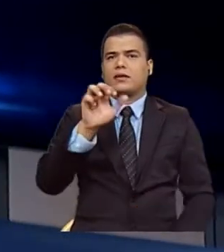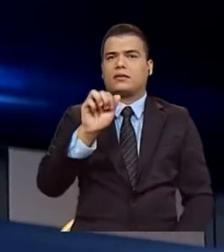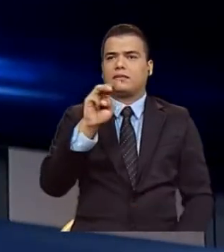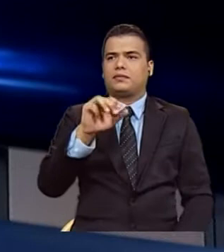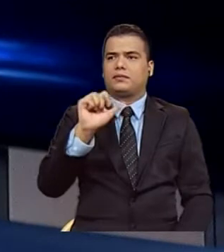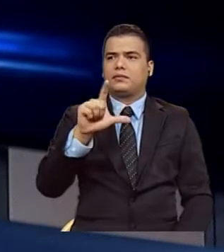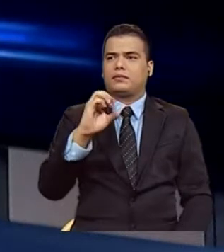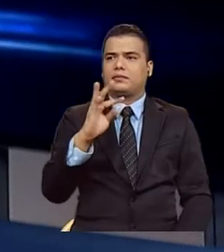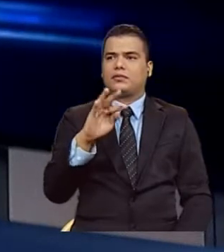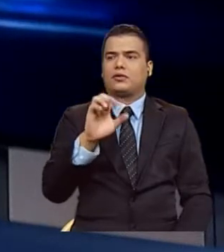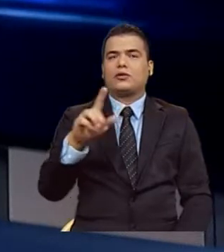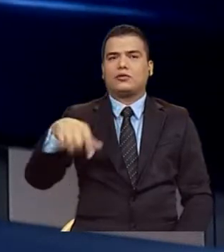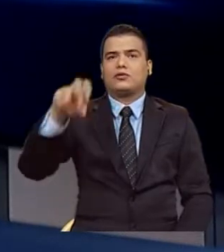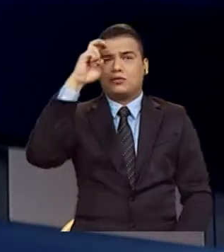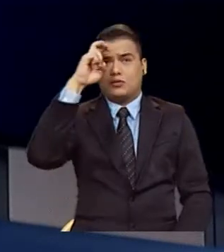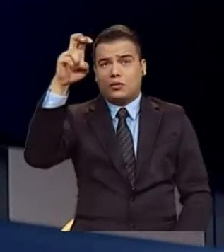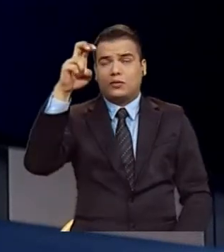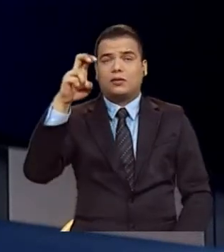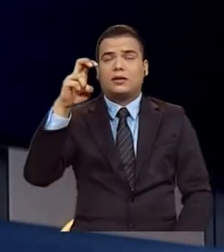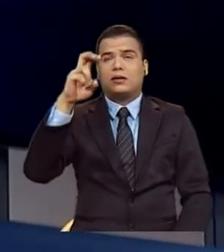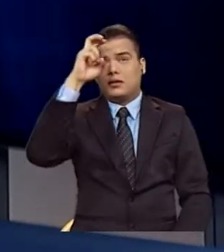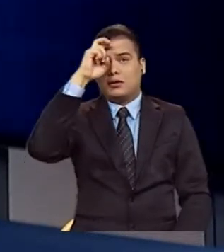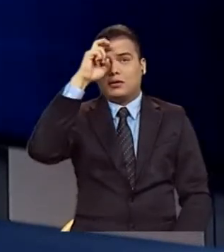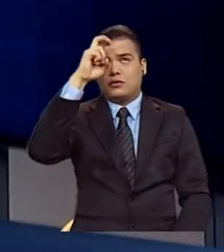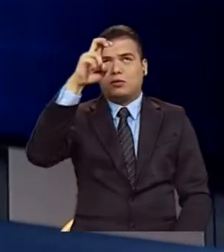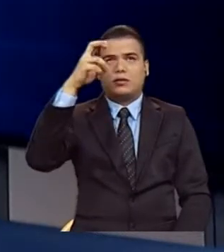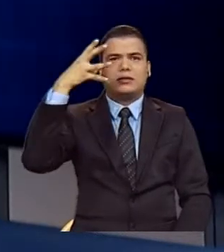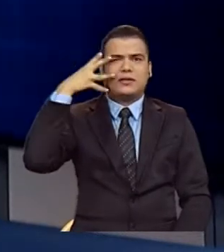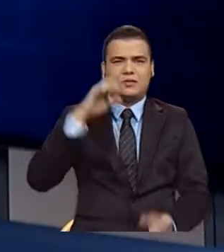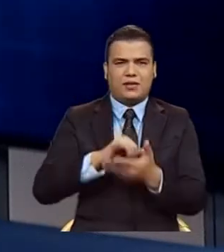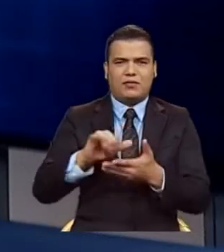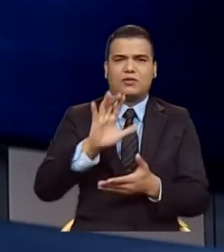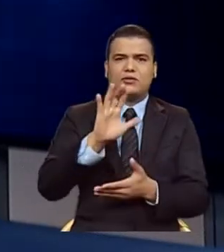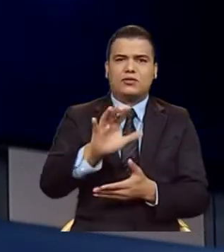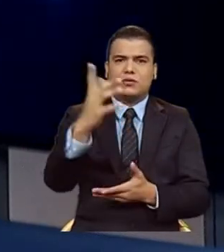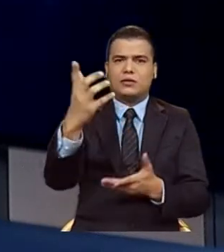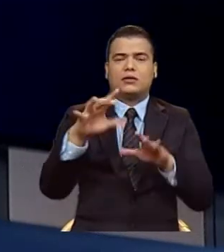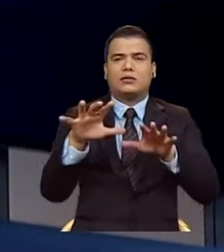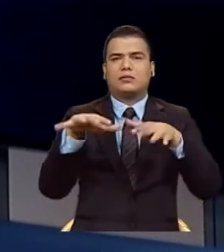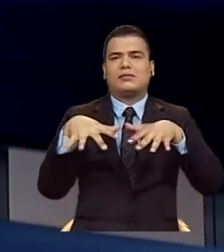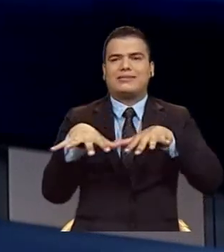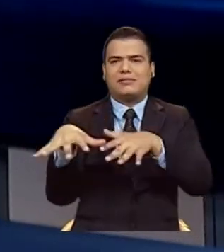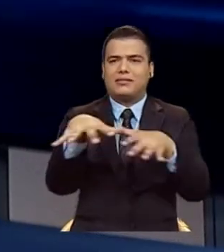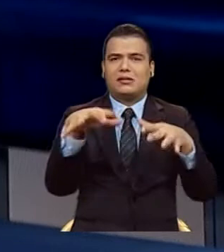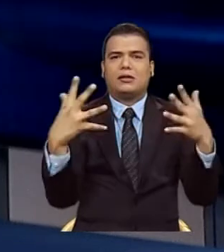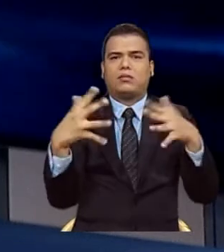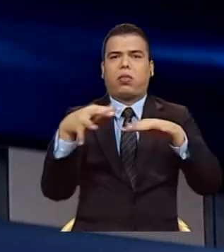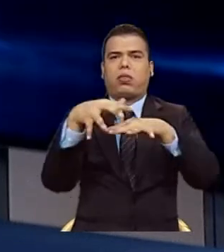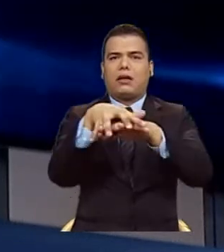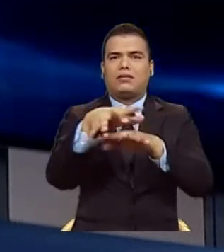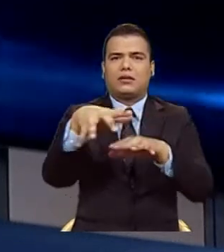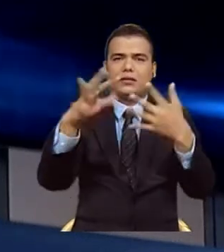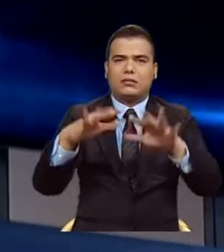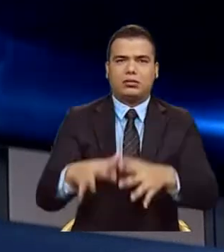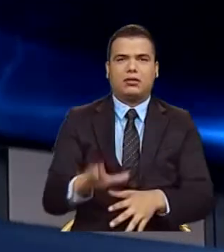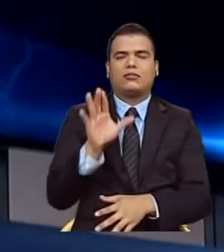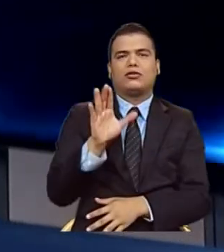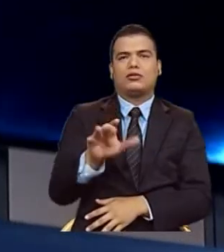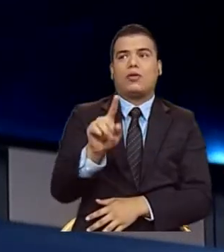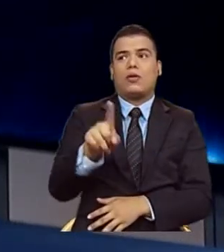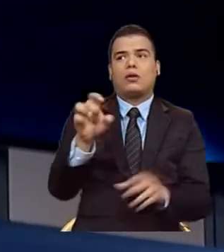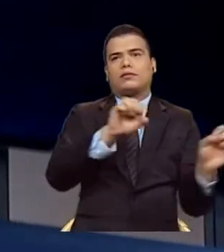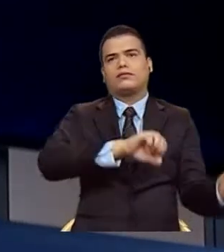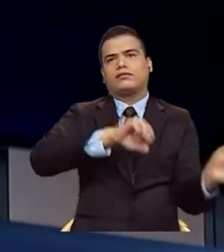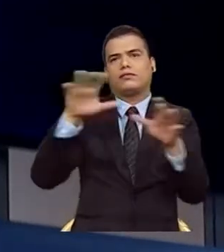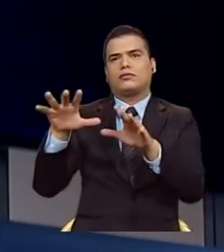que literalmente fue tragado por la tierra y debió ser construido en otros terrenos. El Fondo de Adaptación es el organismo encargado de